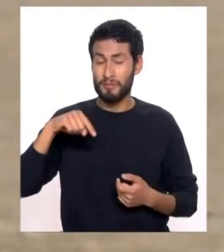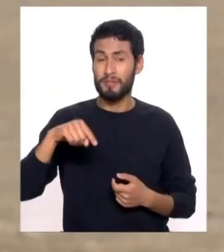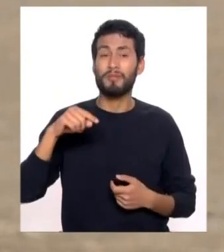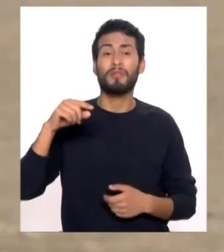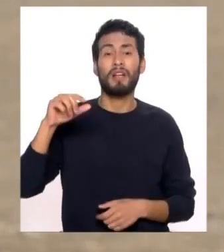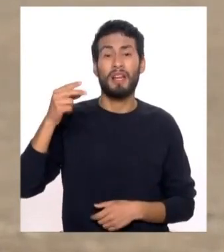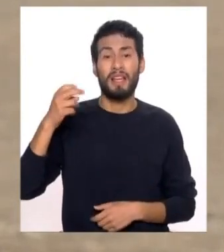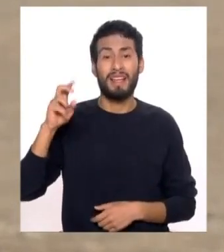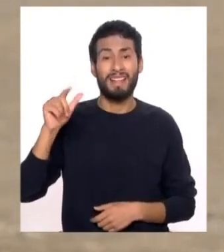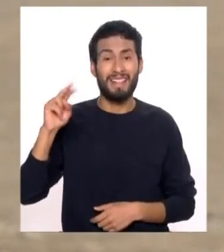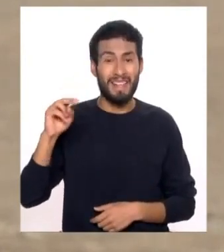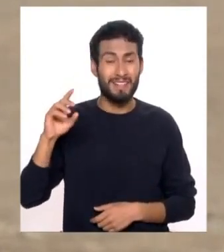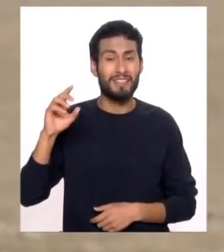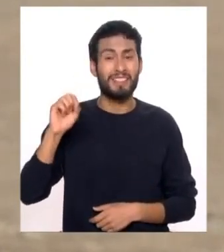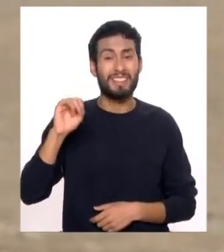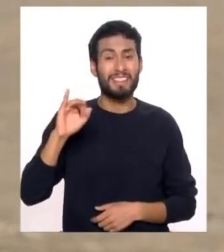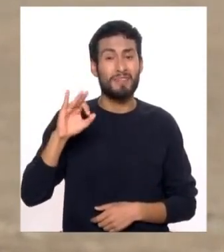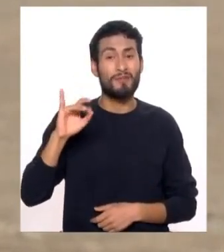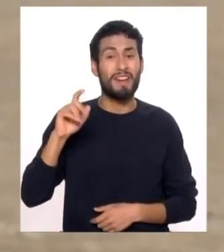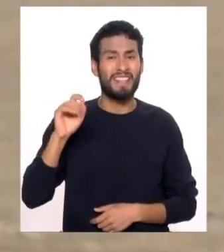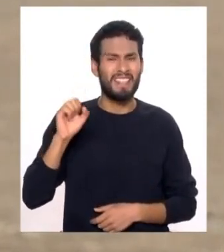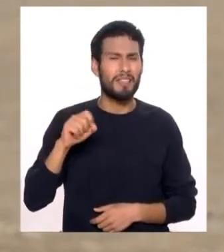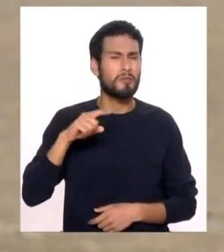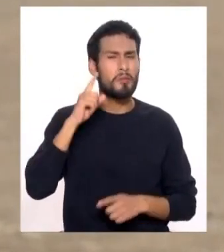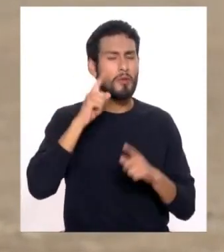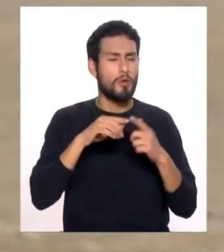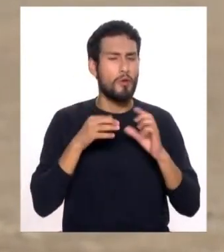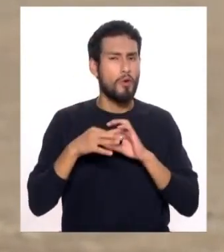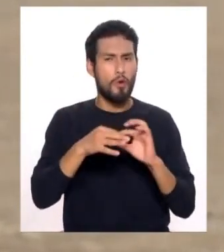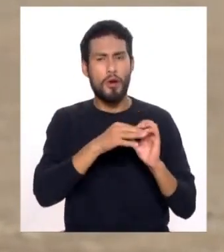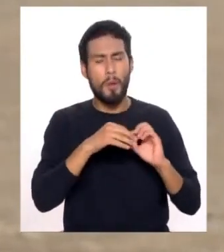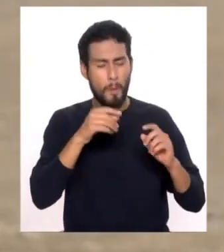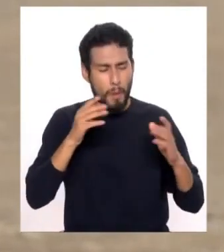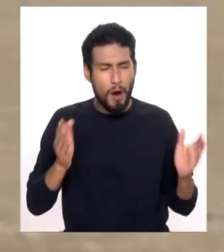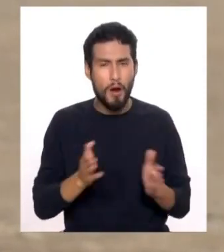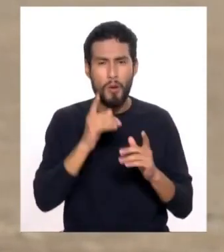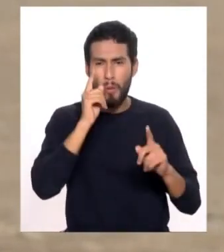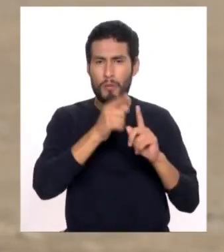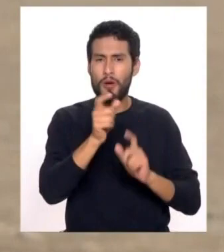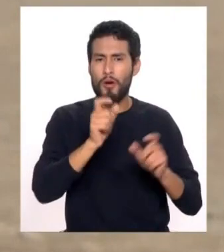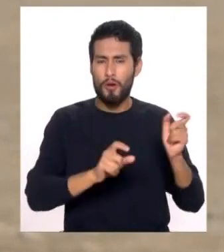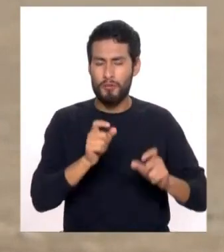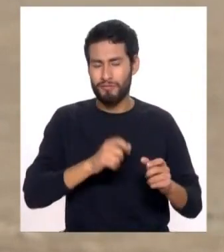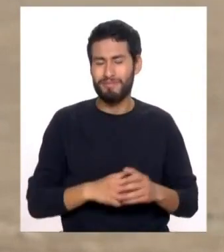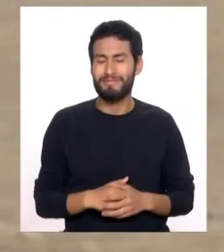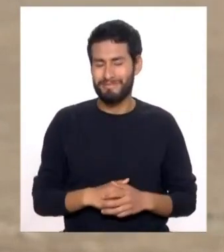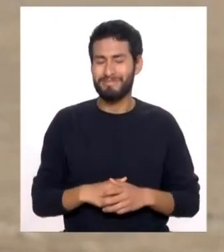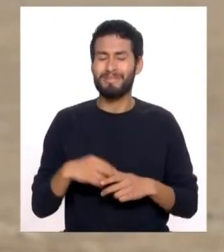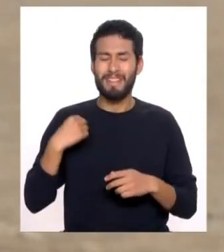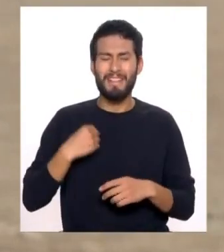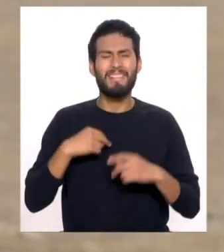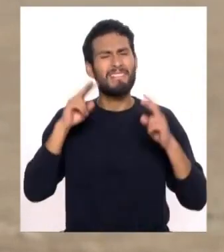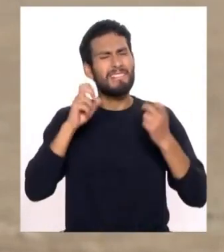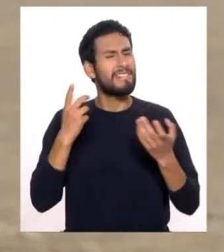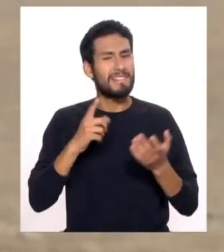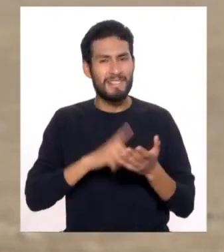Cifuentes, porque una vez más estamos unidos en beneficio de la población. Y un tema muy importante el día de hoy, que es hablar de las infecciones de